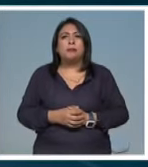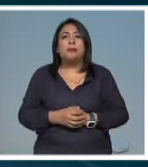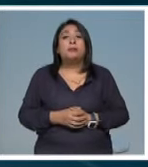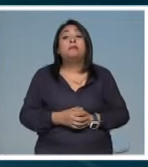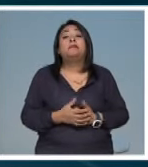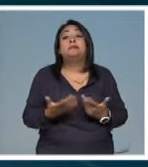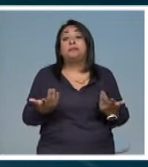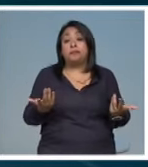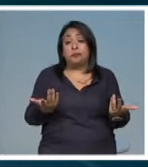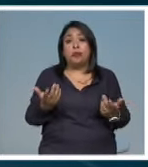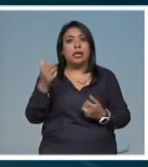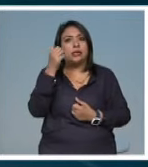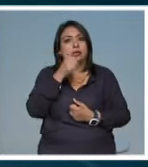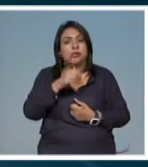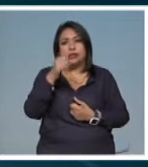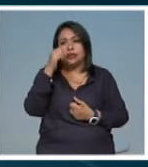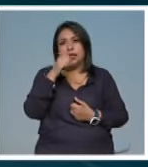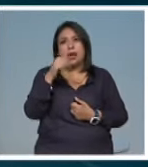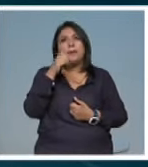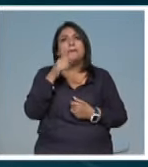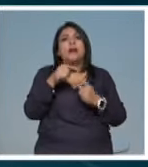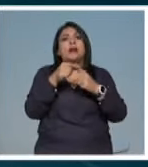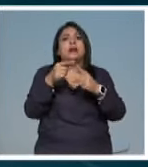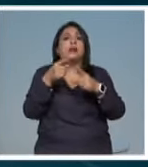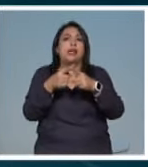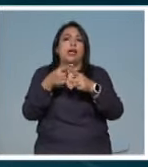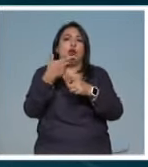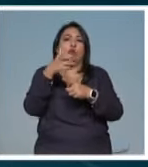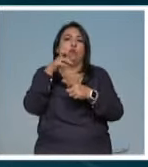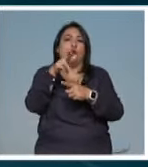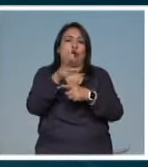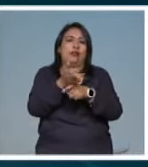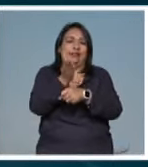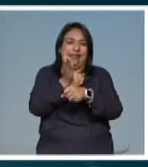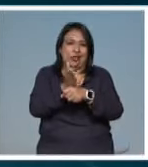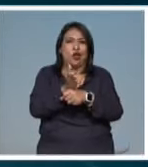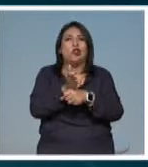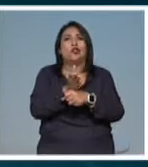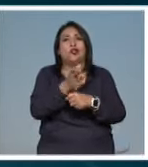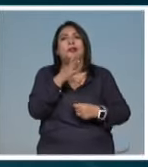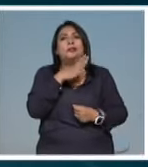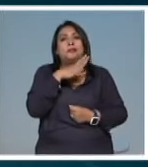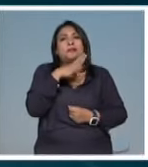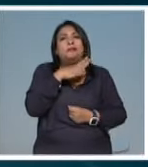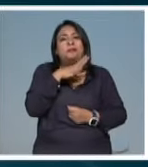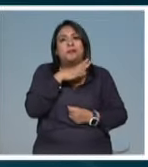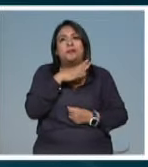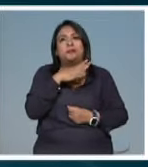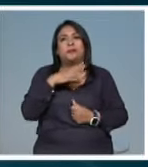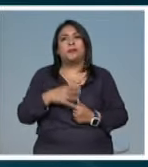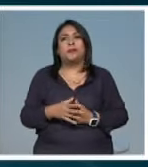Es decir, pero siempre el conducto es el humor. Hay una,